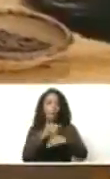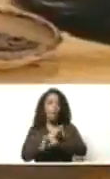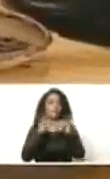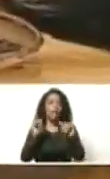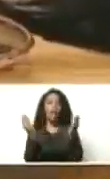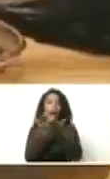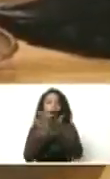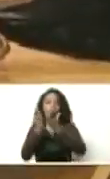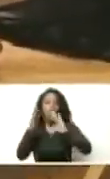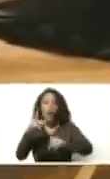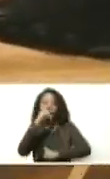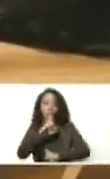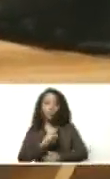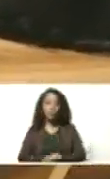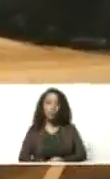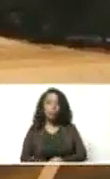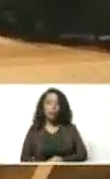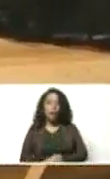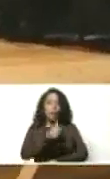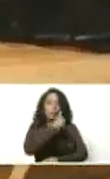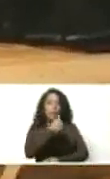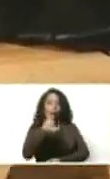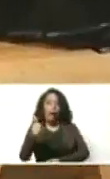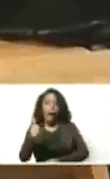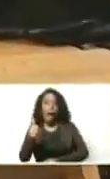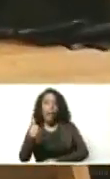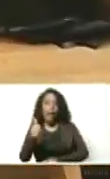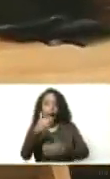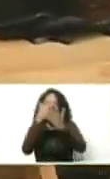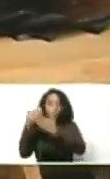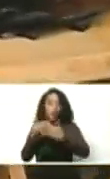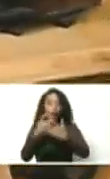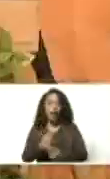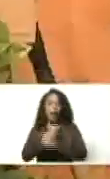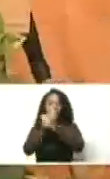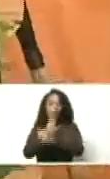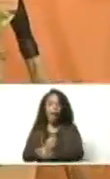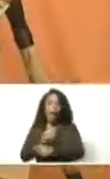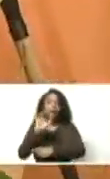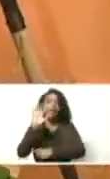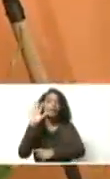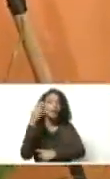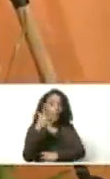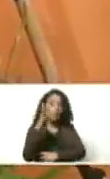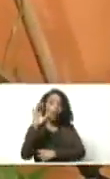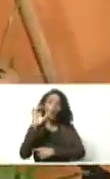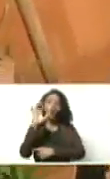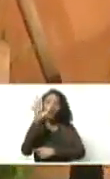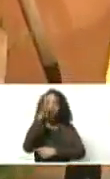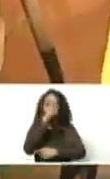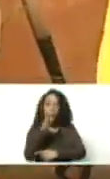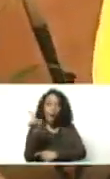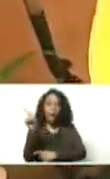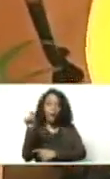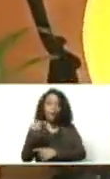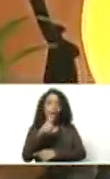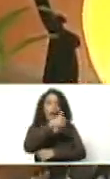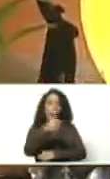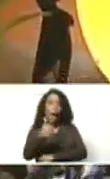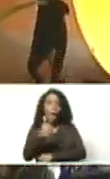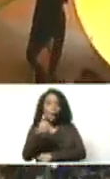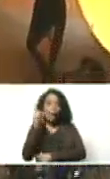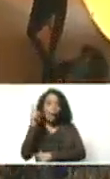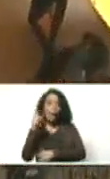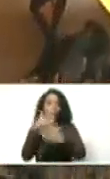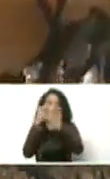escolar, que cada estudiante que se gradúe de quinto o sexto año, cada estudiante que se gradúe